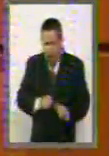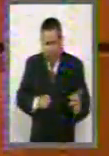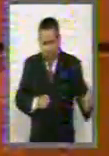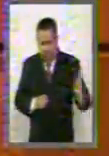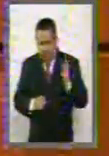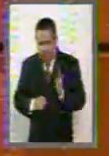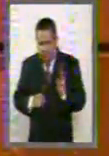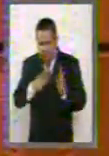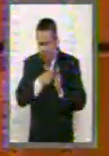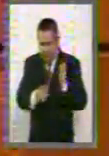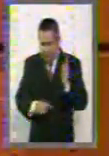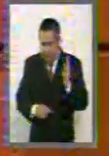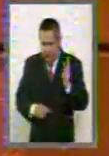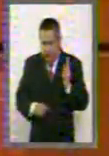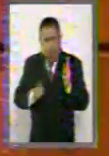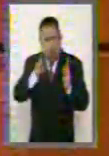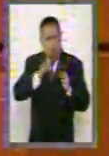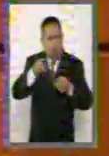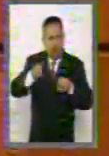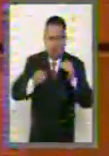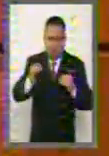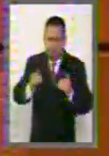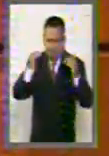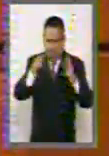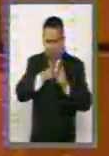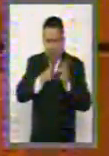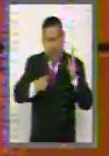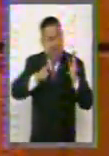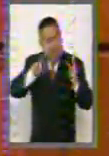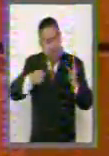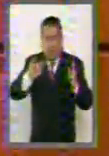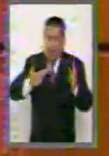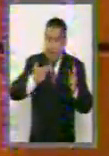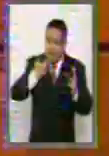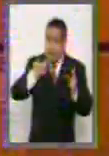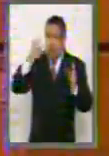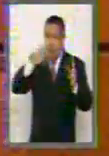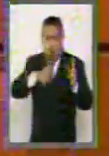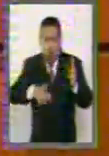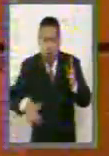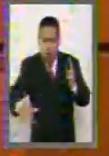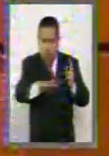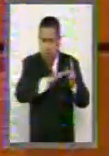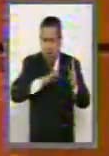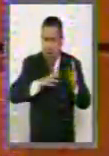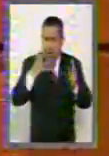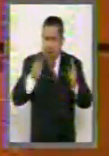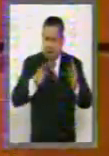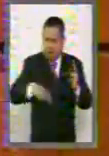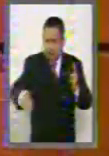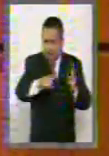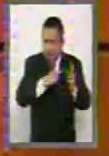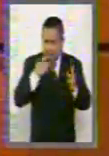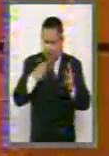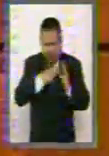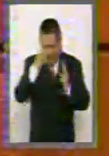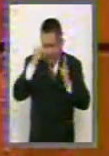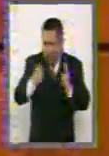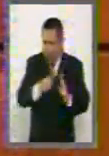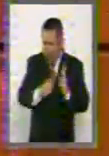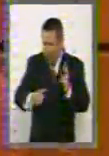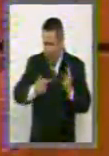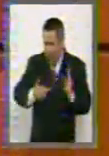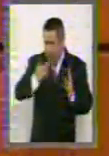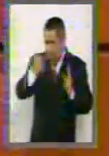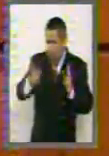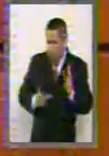3 magistradas son las 3 mejores magistradas que tiene el Poder Judicial? ¿Están seguras que son las